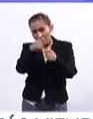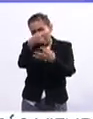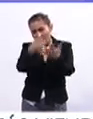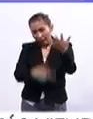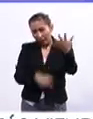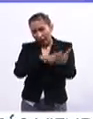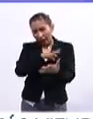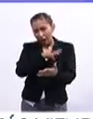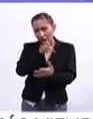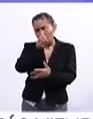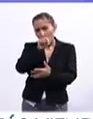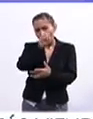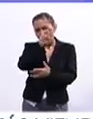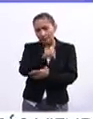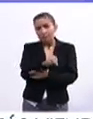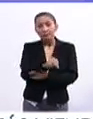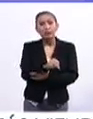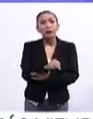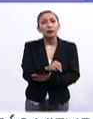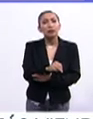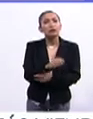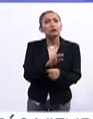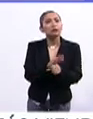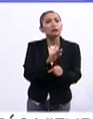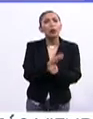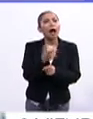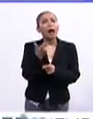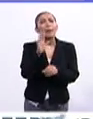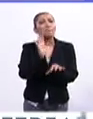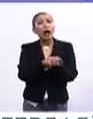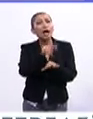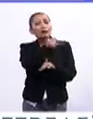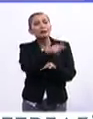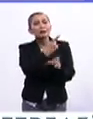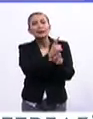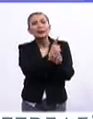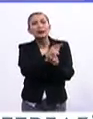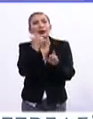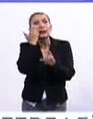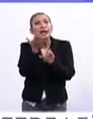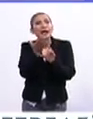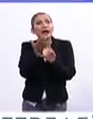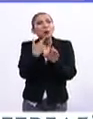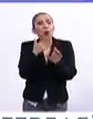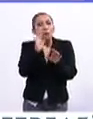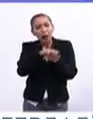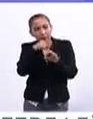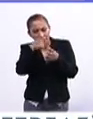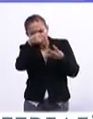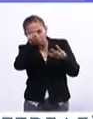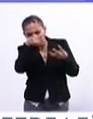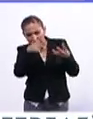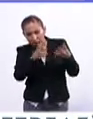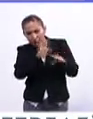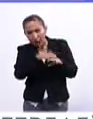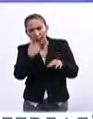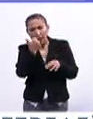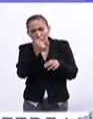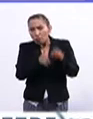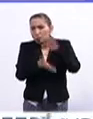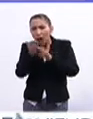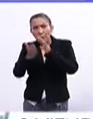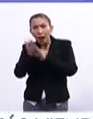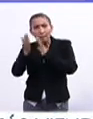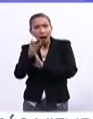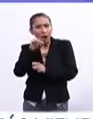conforman la universidad. ¿Cuáles son las que más logran irse? ¿Cuáles son las que más hay inquietudes?